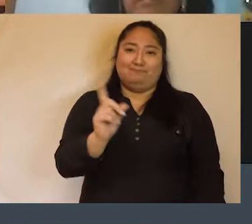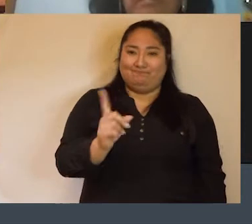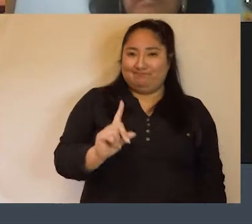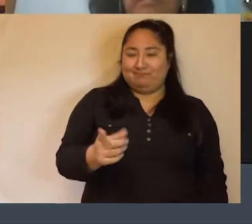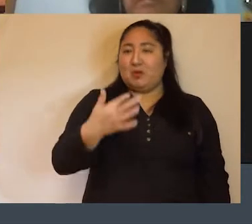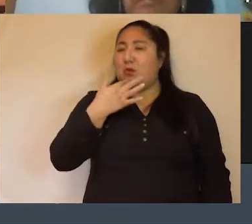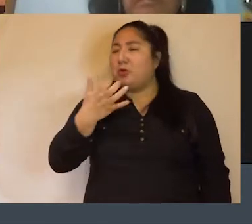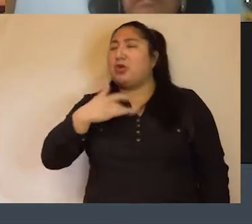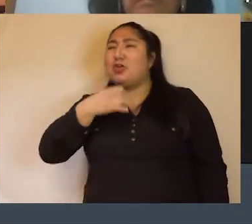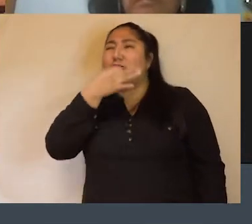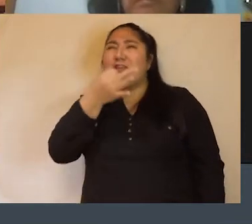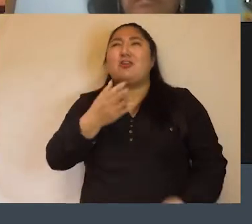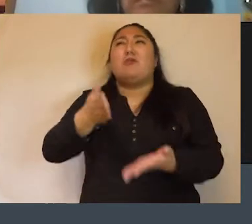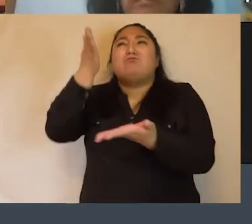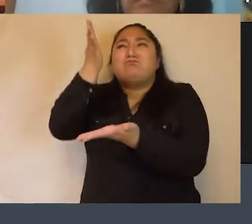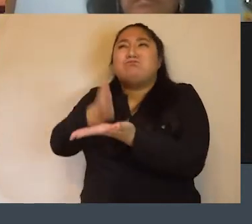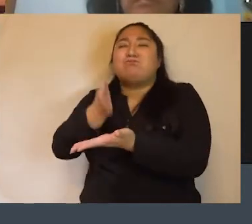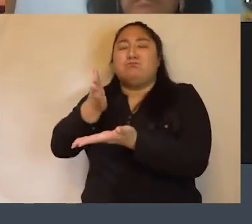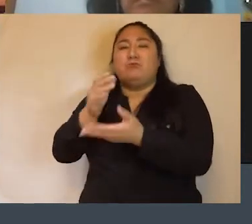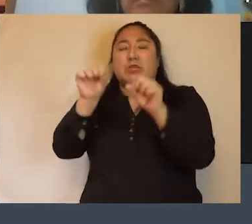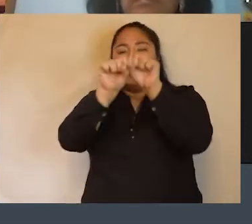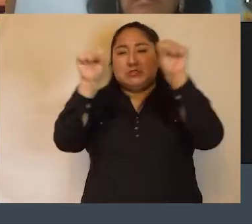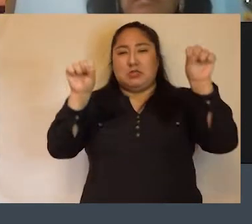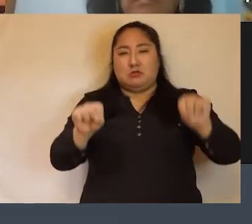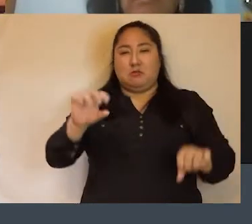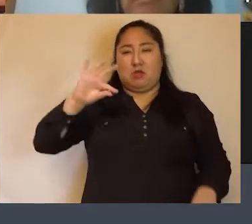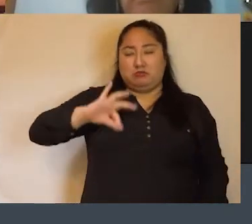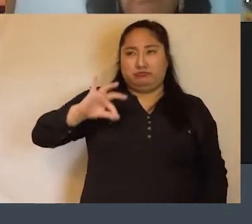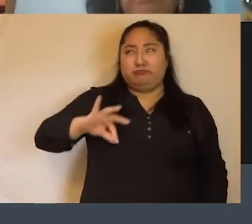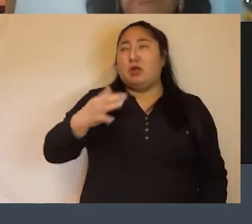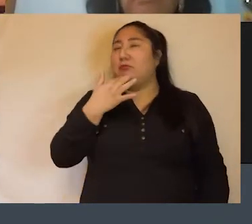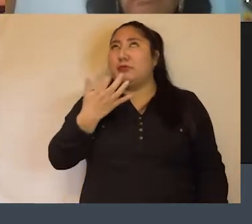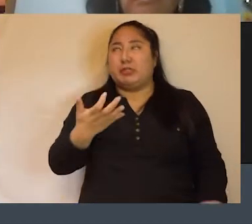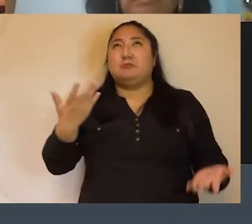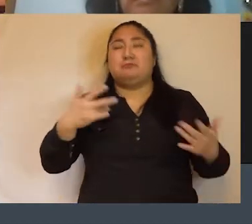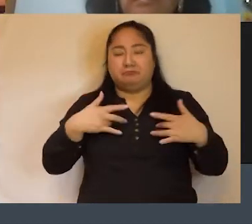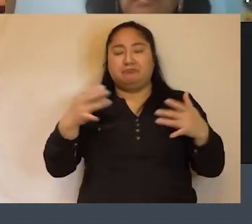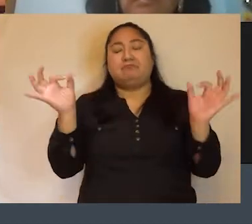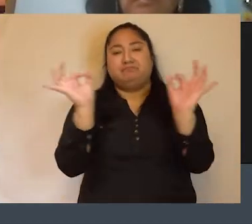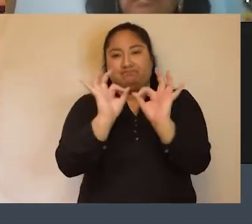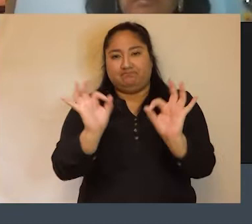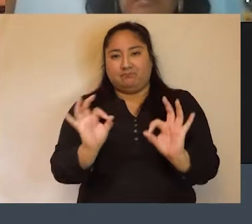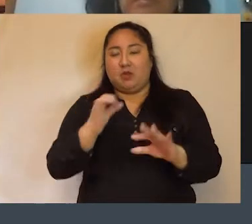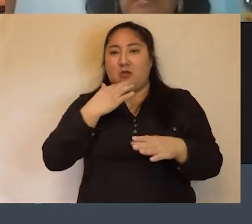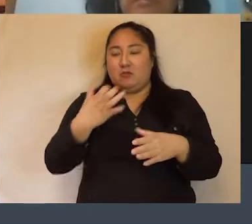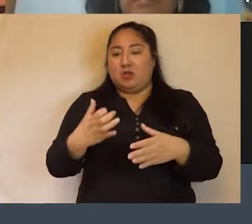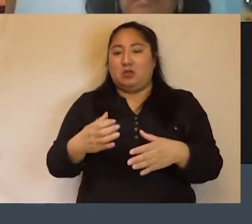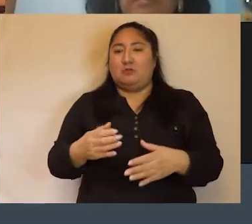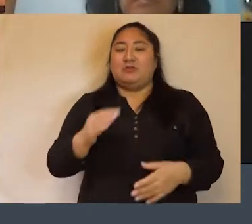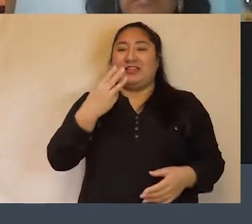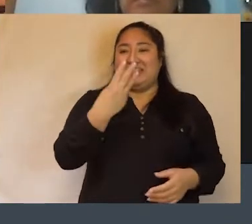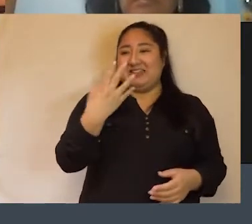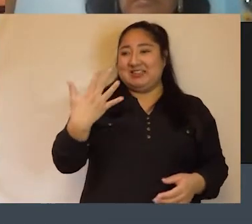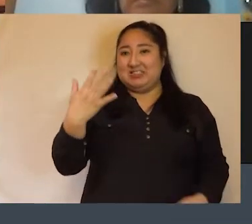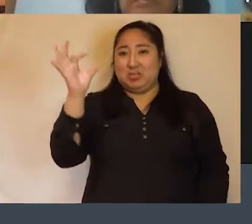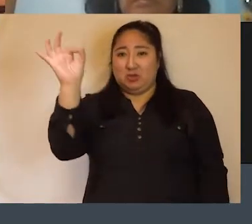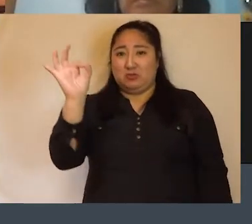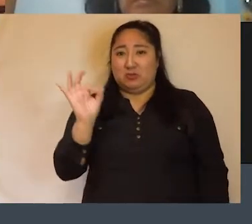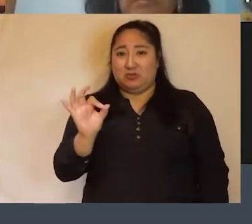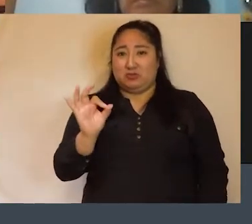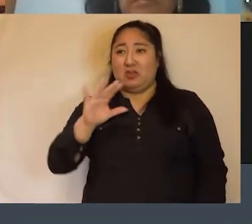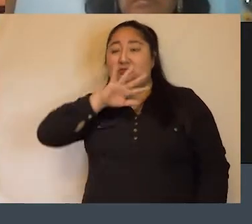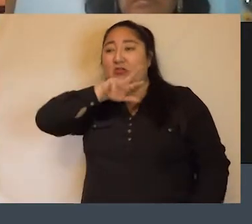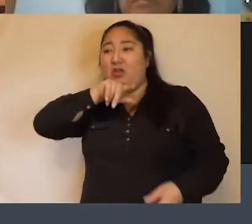parte de la población. ¿Por qué digo que es un ahorro forzoso en un sistema previsional? De partida porque deja excluido prácticamente